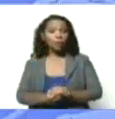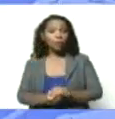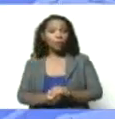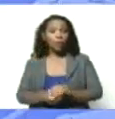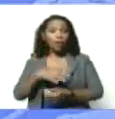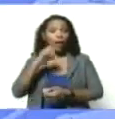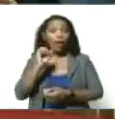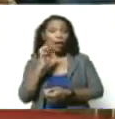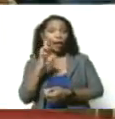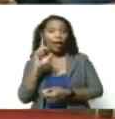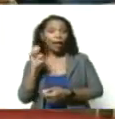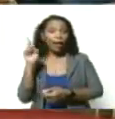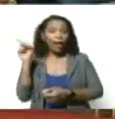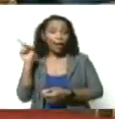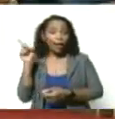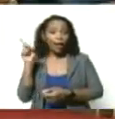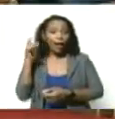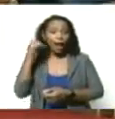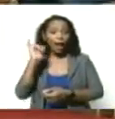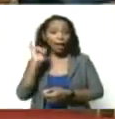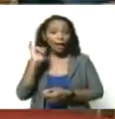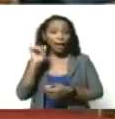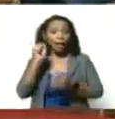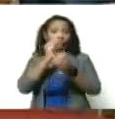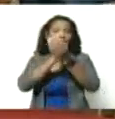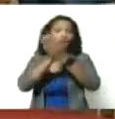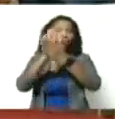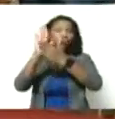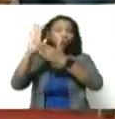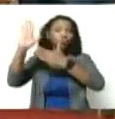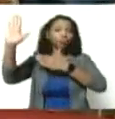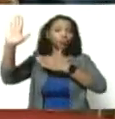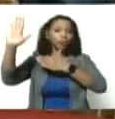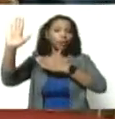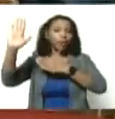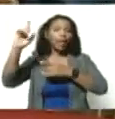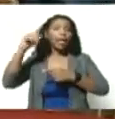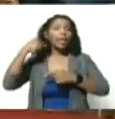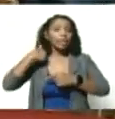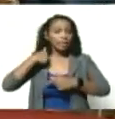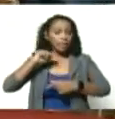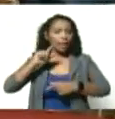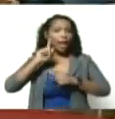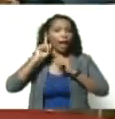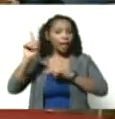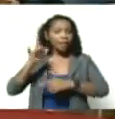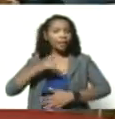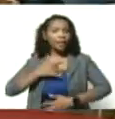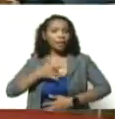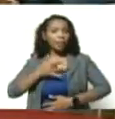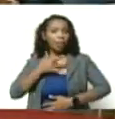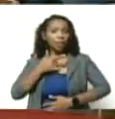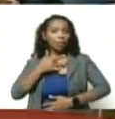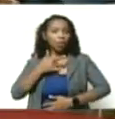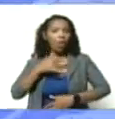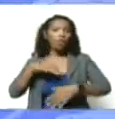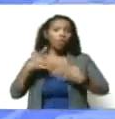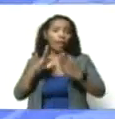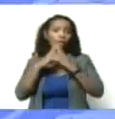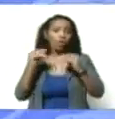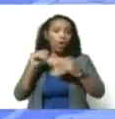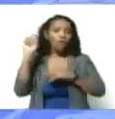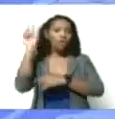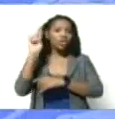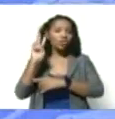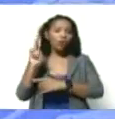Earle es infinito. Y tengan esa sensación de que todos los